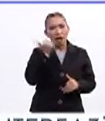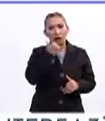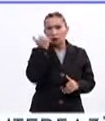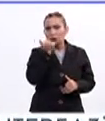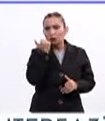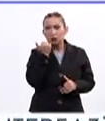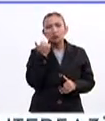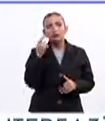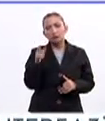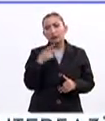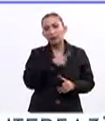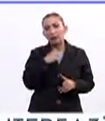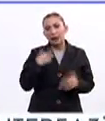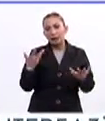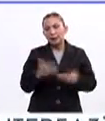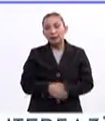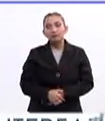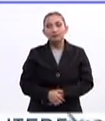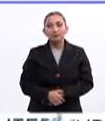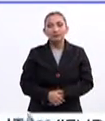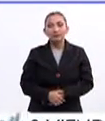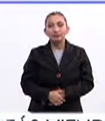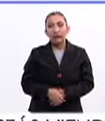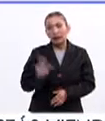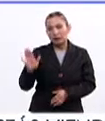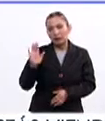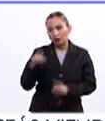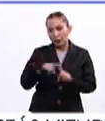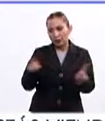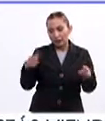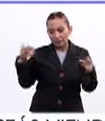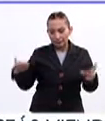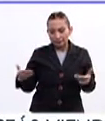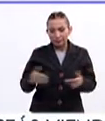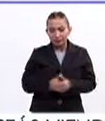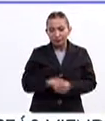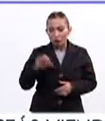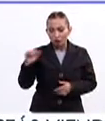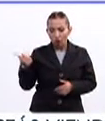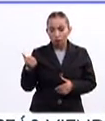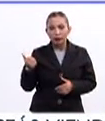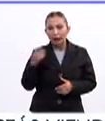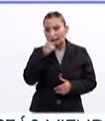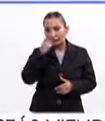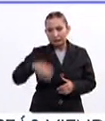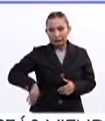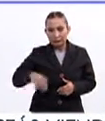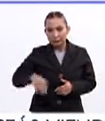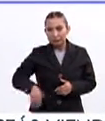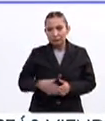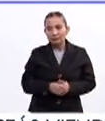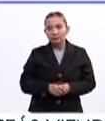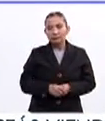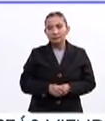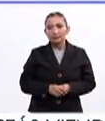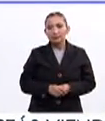estudiantes deben llevar. Entonces, bueno, esa es una de las diferencias. Otra, como les conté, es eso.